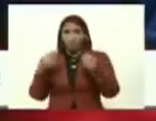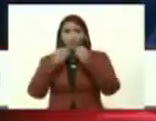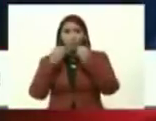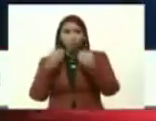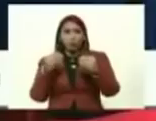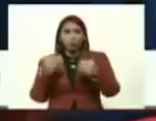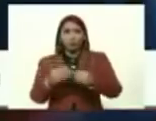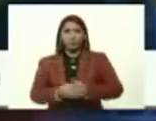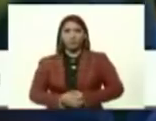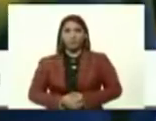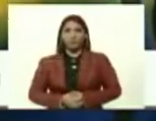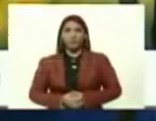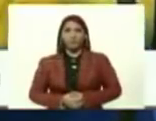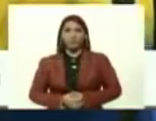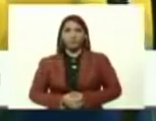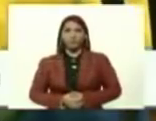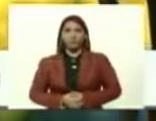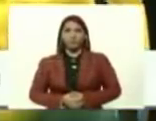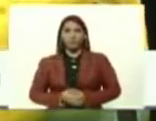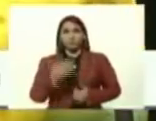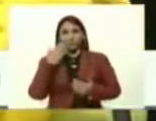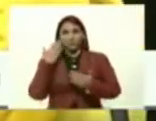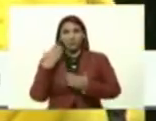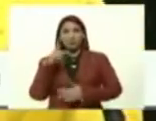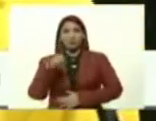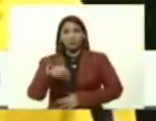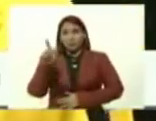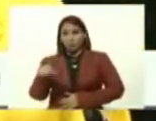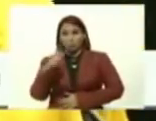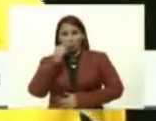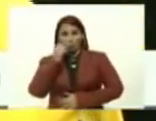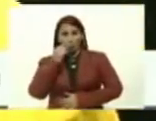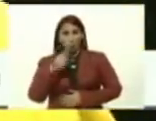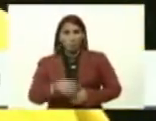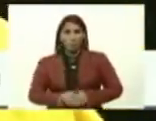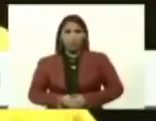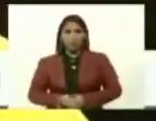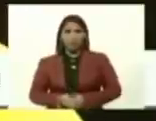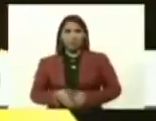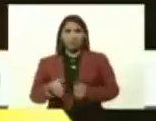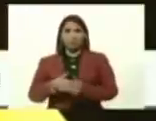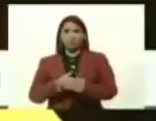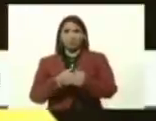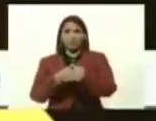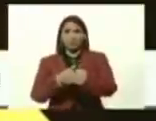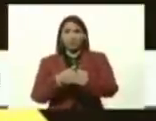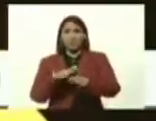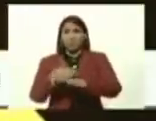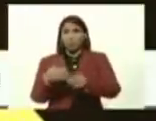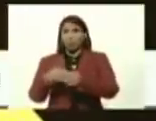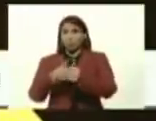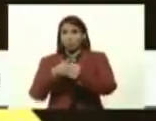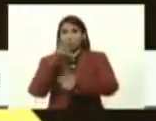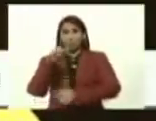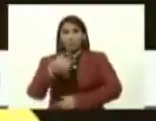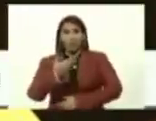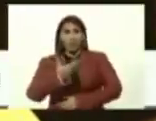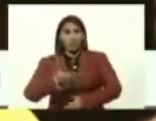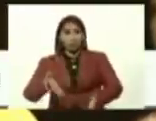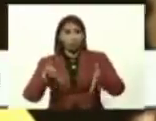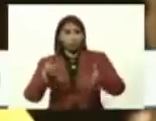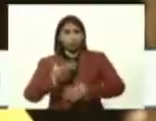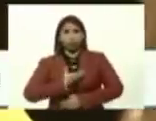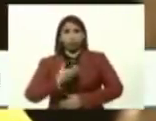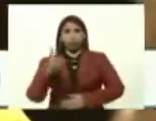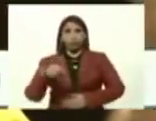igualitas. Aquí está Luis Rodríguez, aquí están sus guías, ¿no? Porque los guías son tan medallistas como ellas